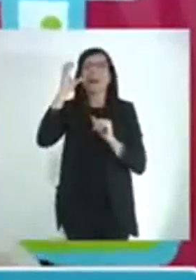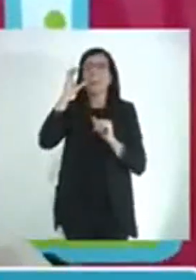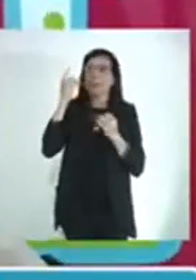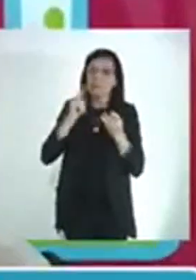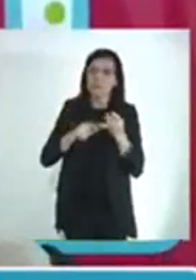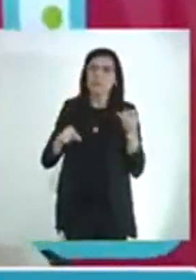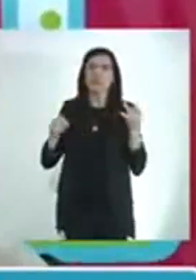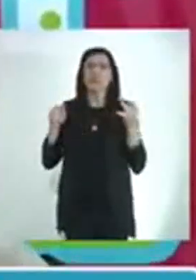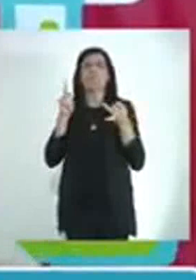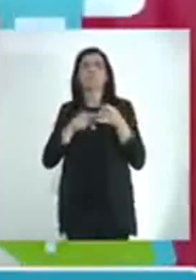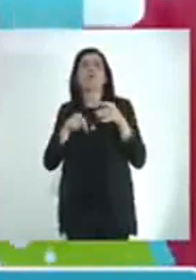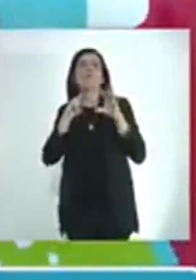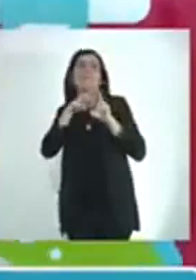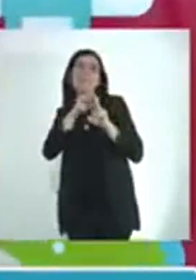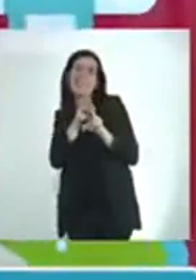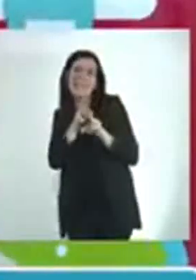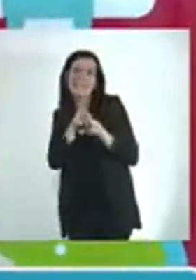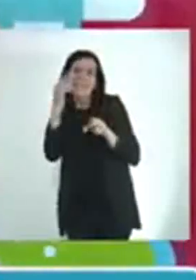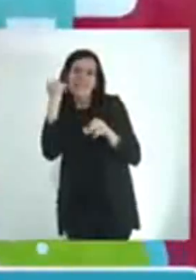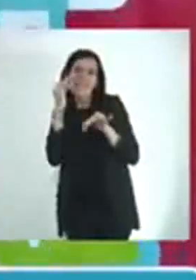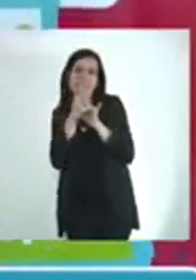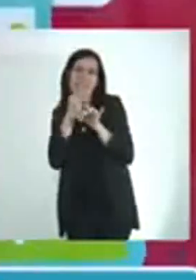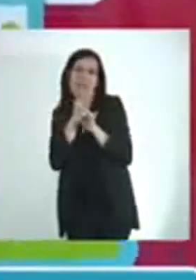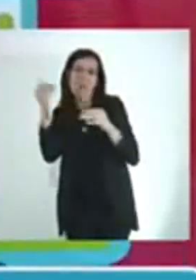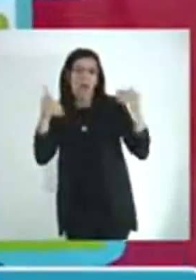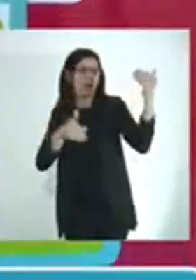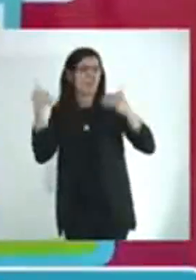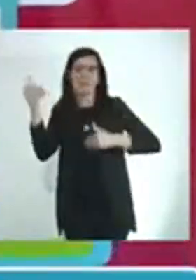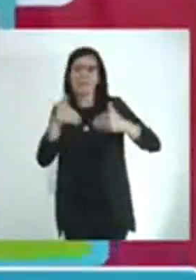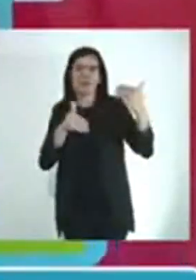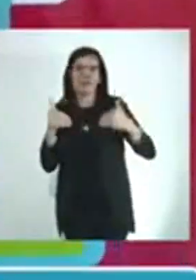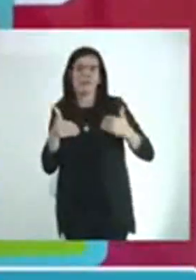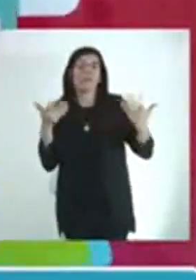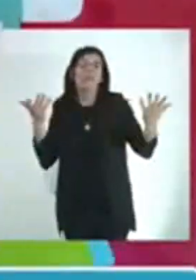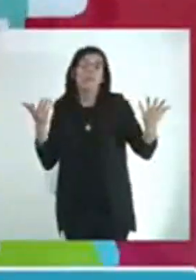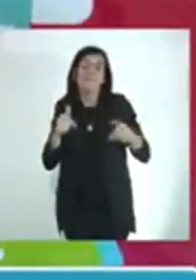capacitaciones como en nuestros talleres para escuela. Y bueno, trabajando en equipo,